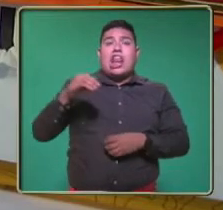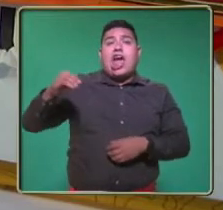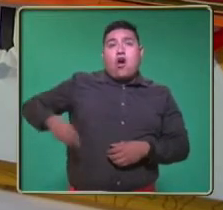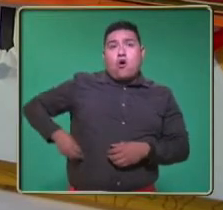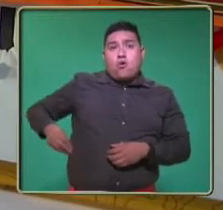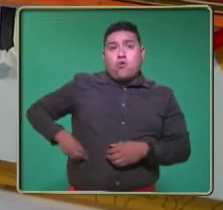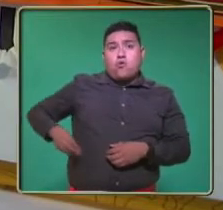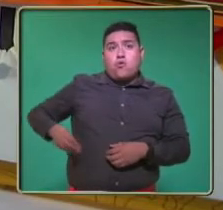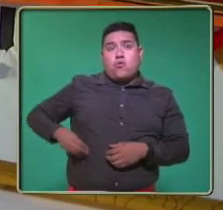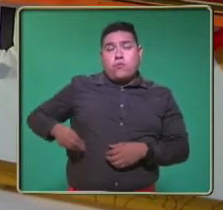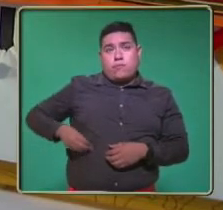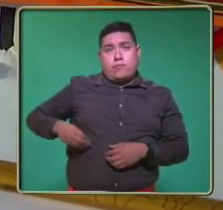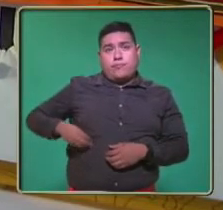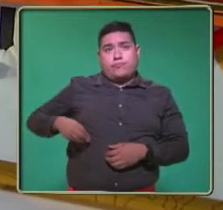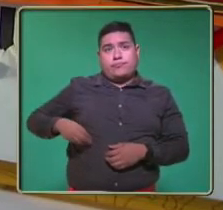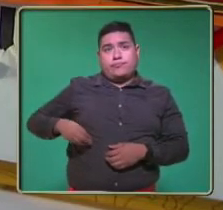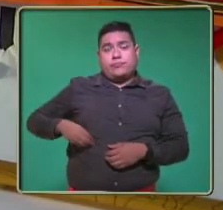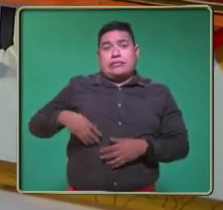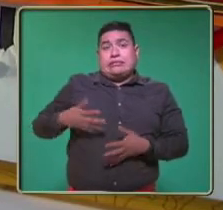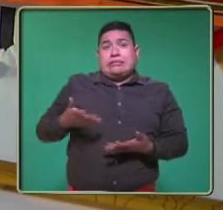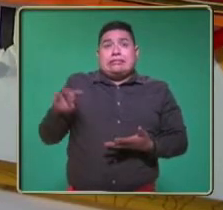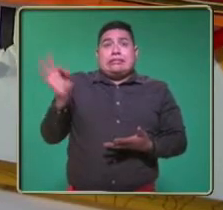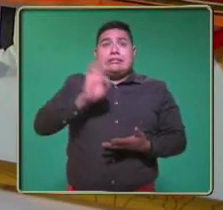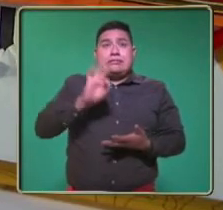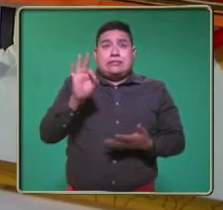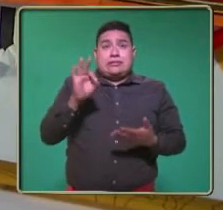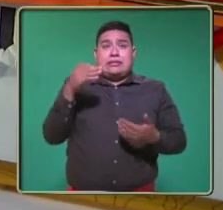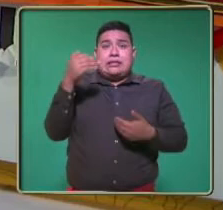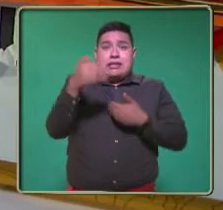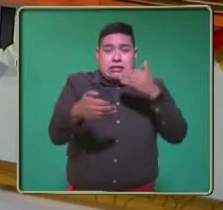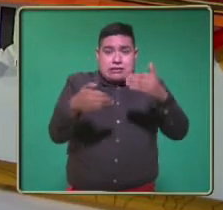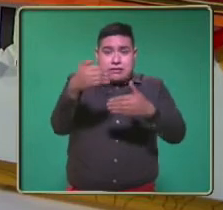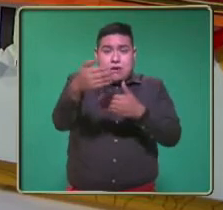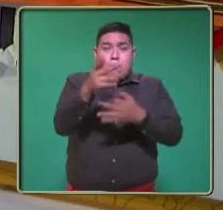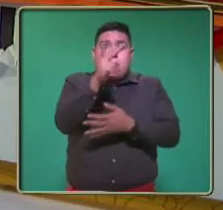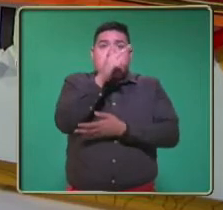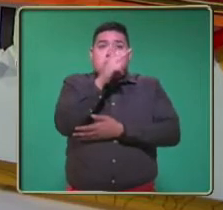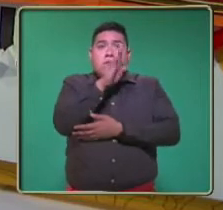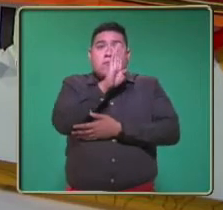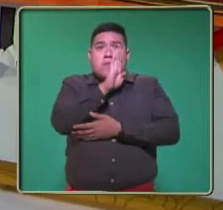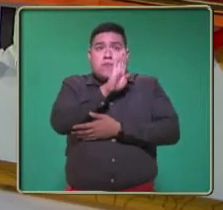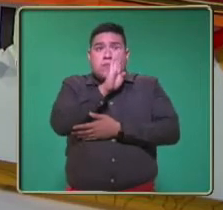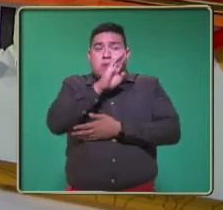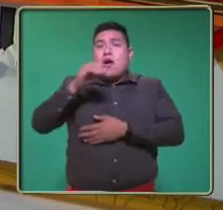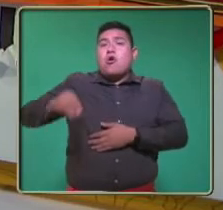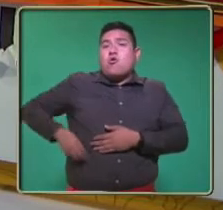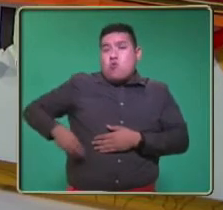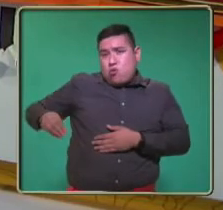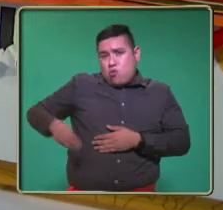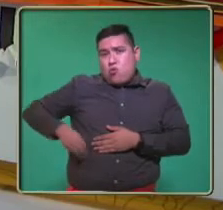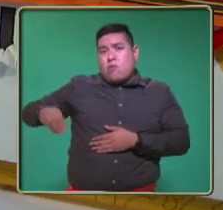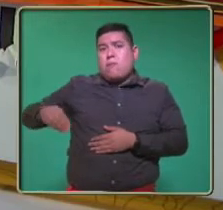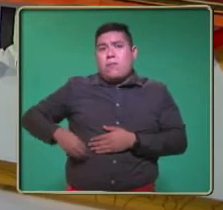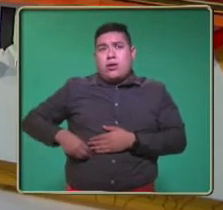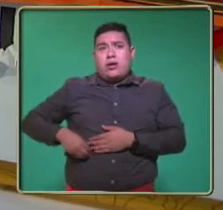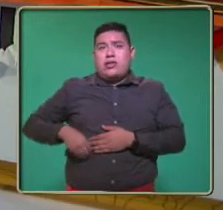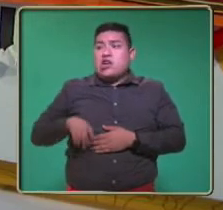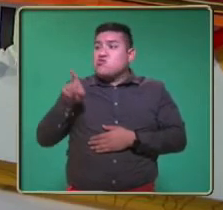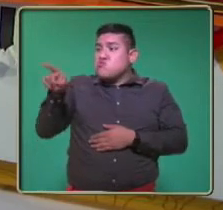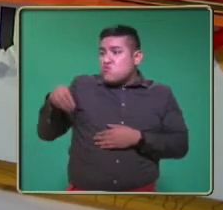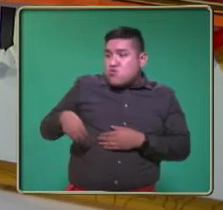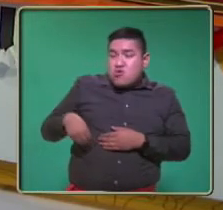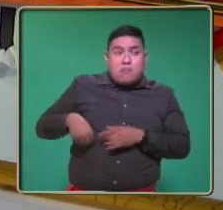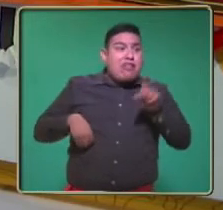culpabilidad? Puede que durante esta fase los padres se culpen mutuamente de